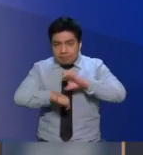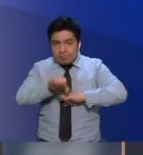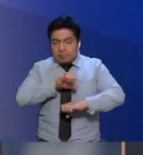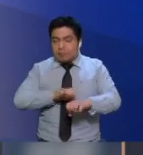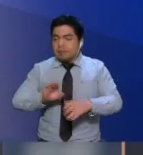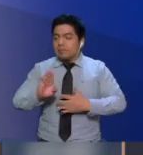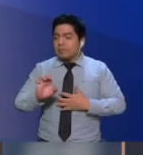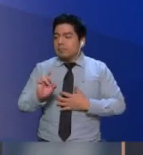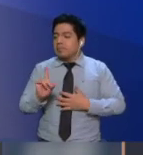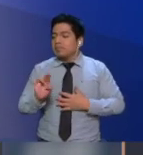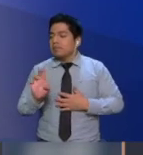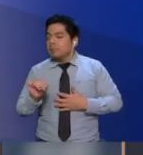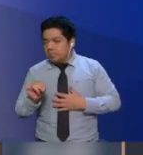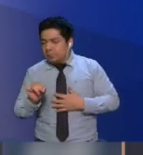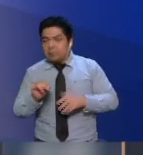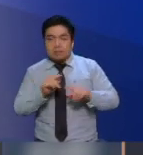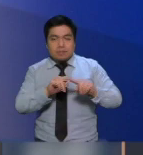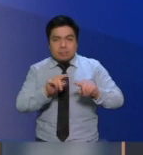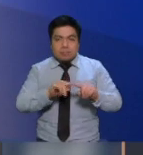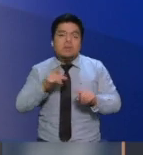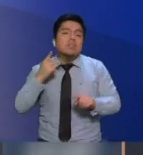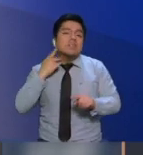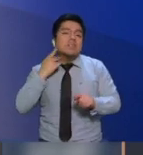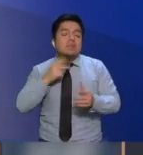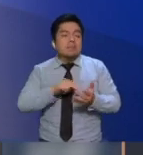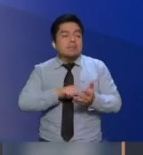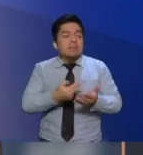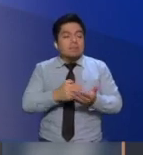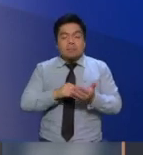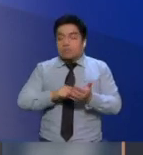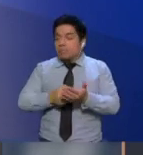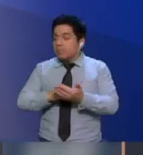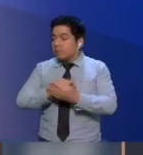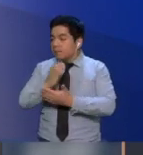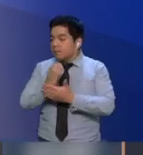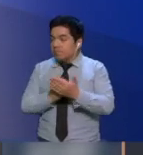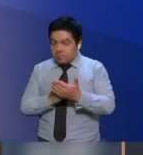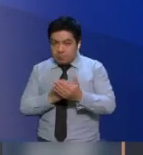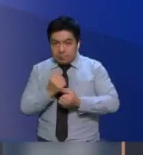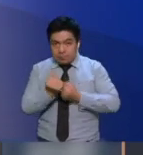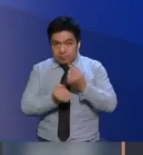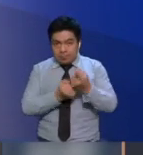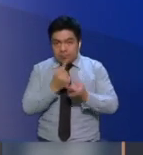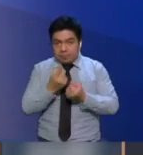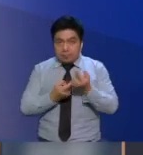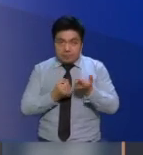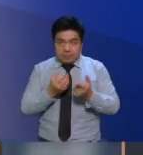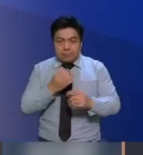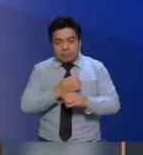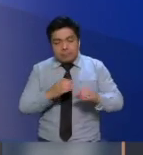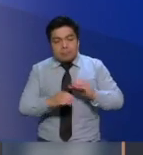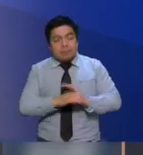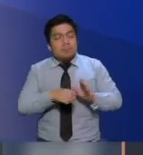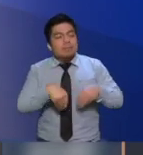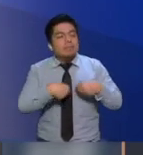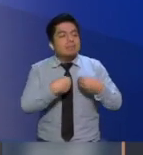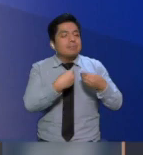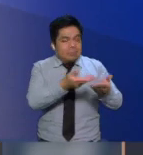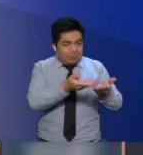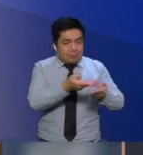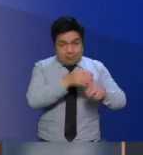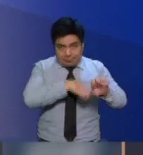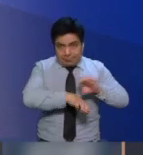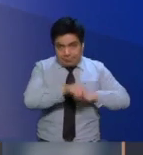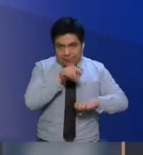Badabun, políticos de diversas fuerzas políticas firman contratos en los que ceden los derechos de algunas imágenes en las que aparecen a esta empresa, a